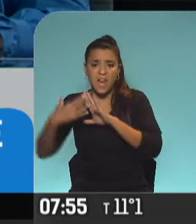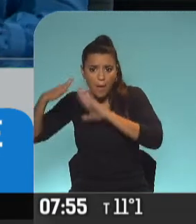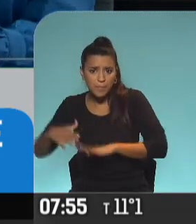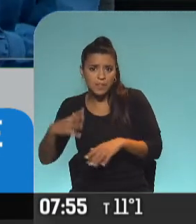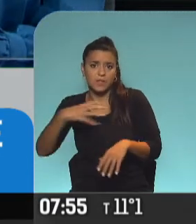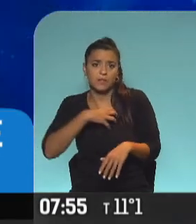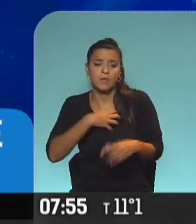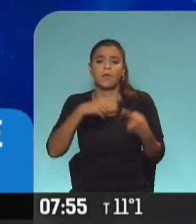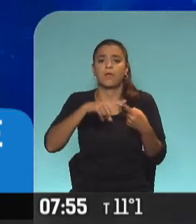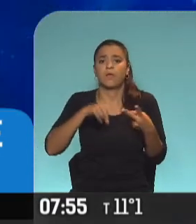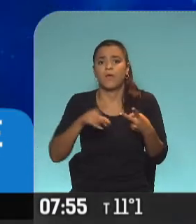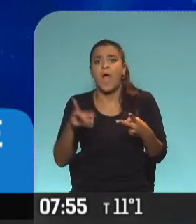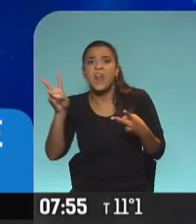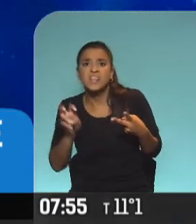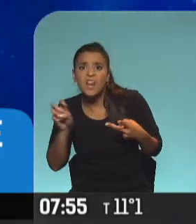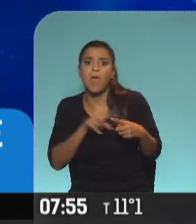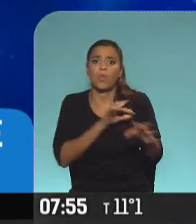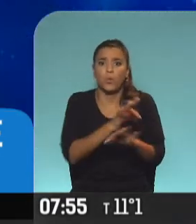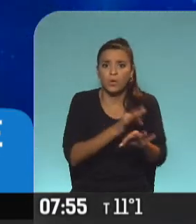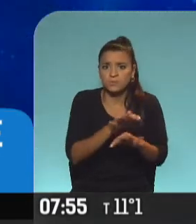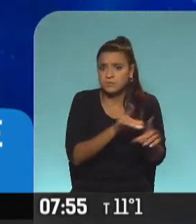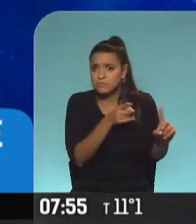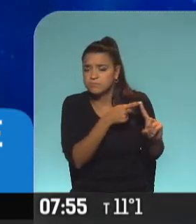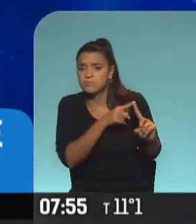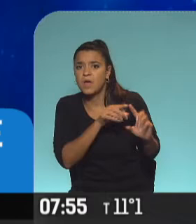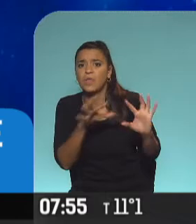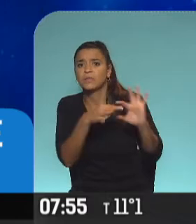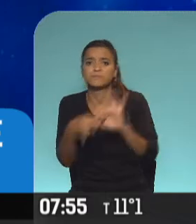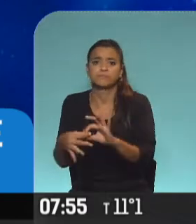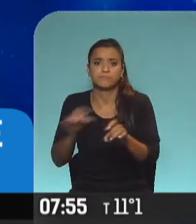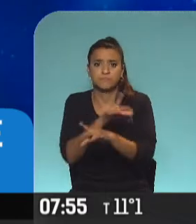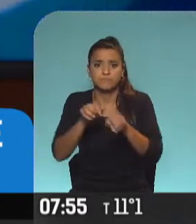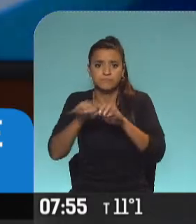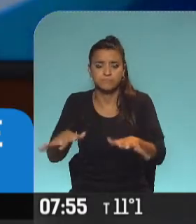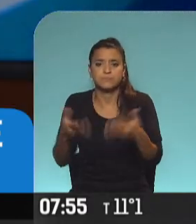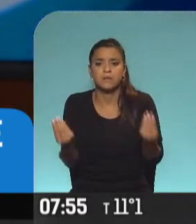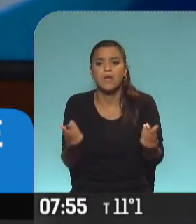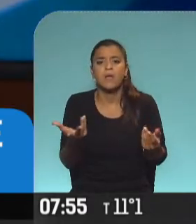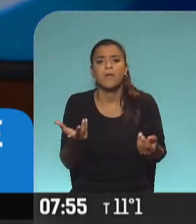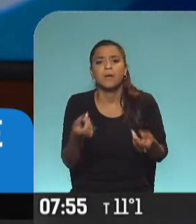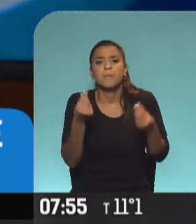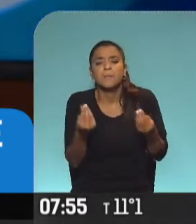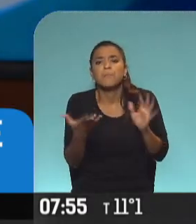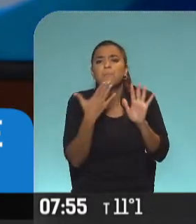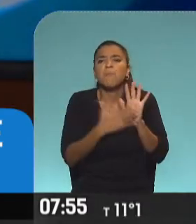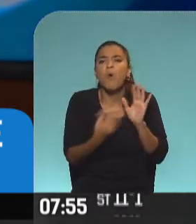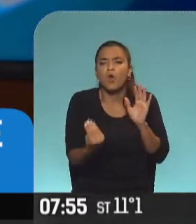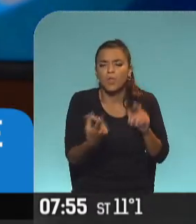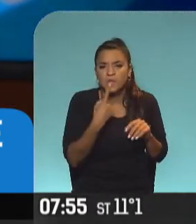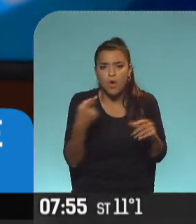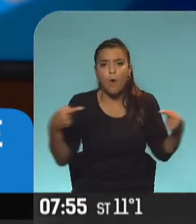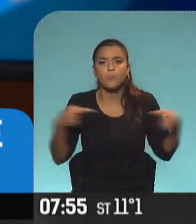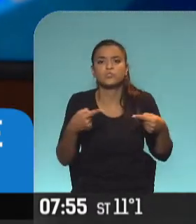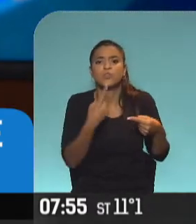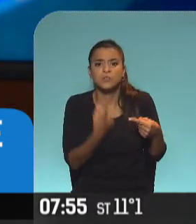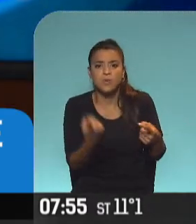de alquileres y el de educación relacionados directamente. Sí, pero además, Pablo, con un argumento totalmente endeble, porque en realidad lo que dijo la